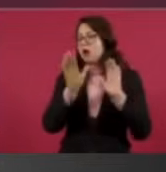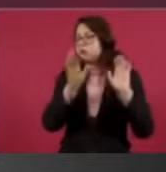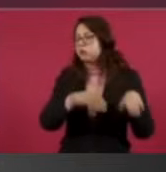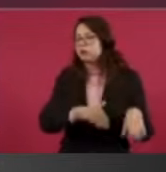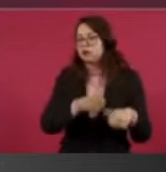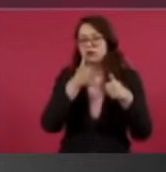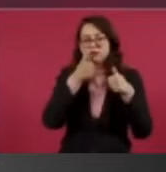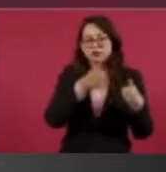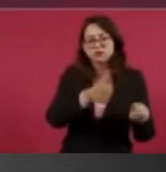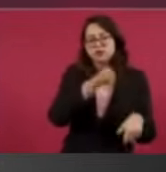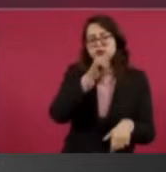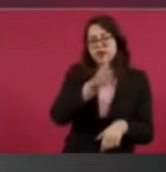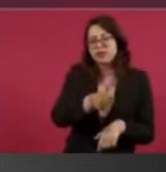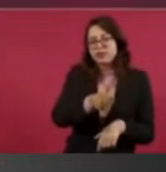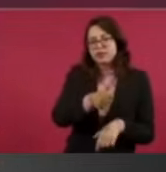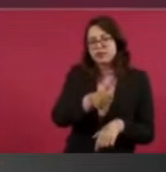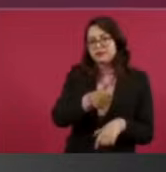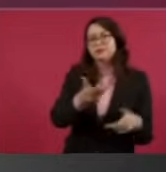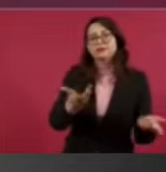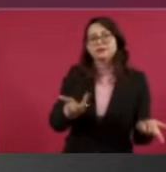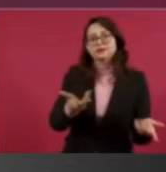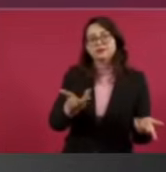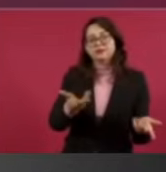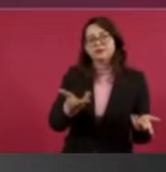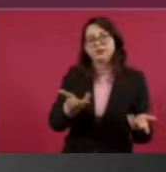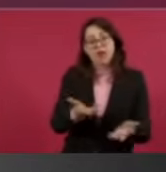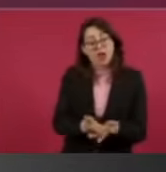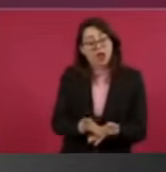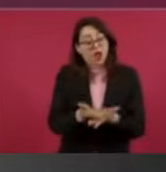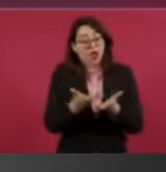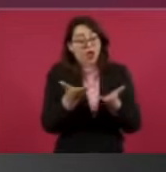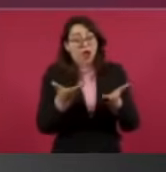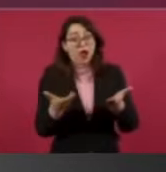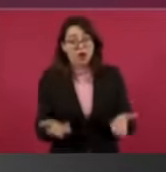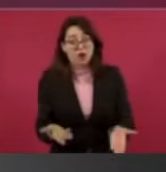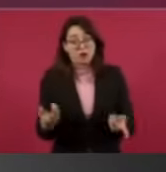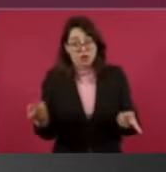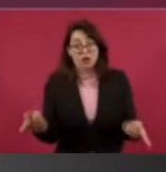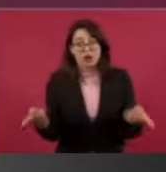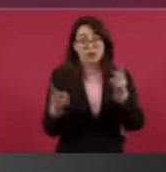Ahora ya se ha ido entendiendo de que no se hace